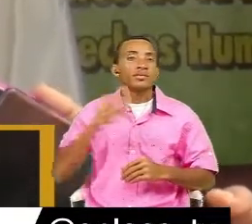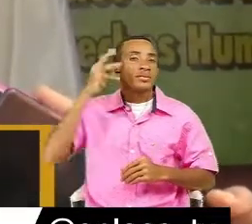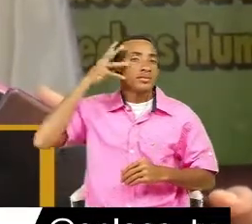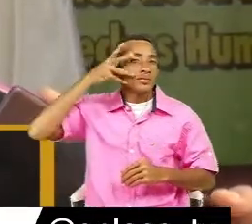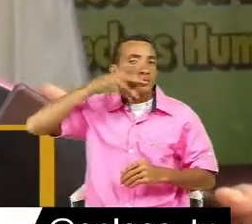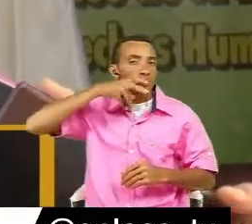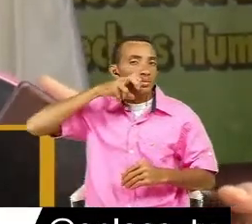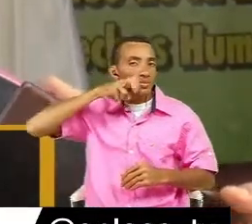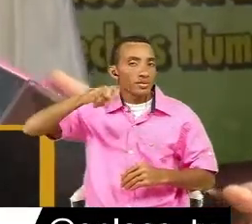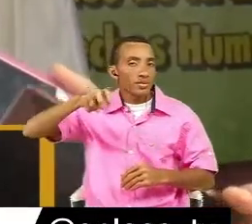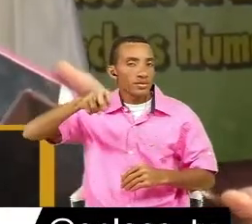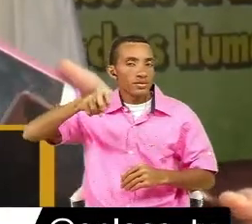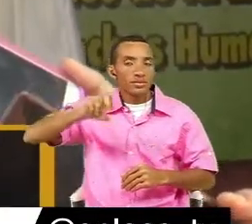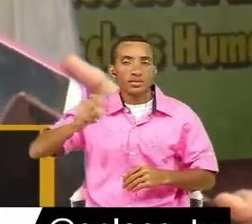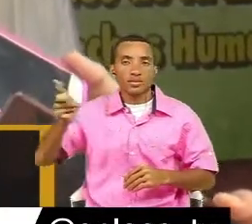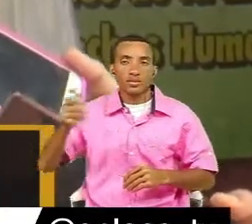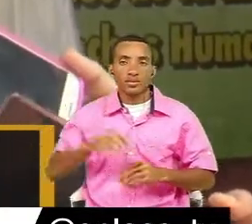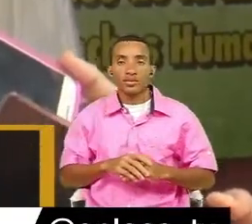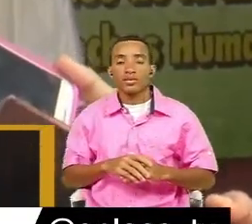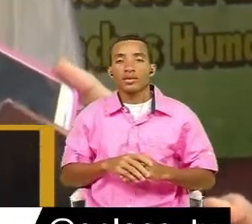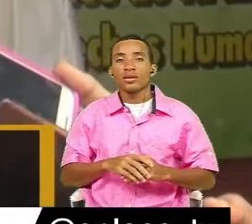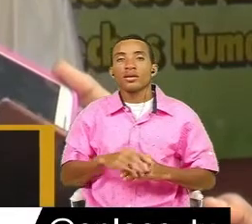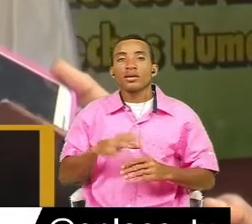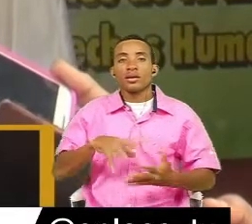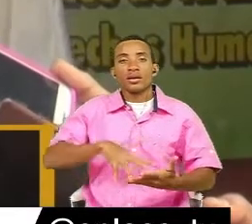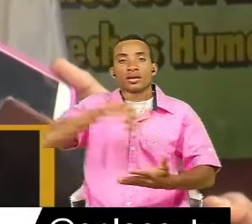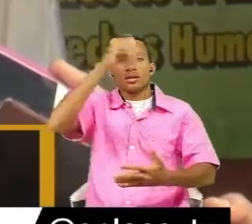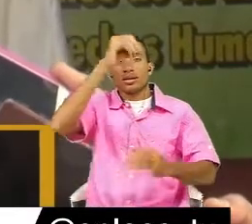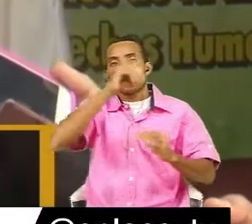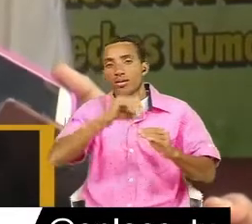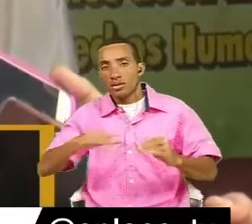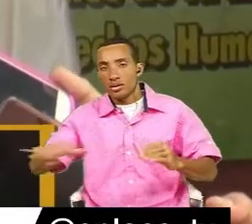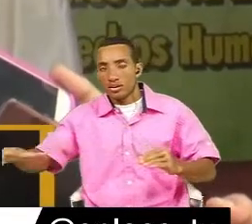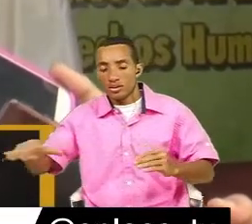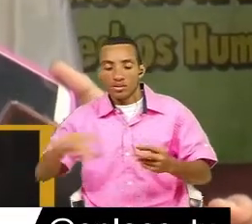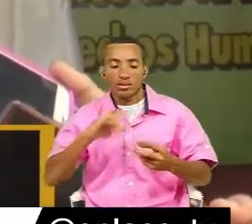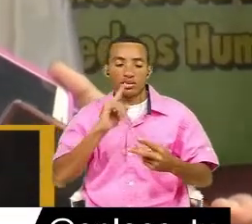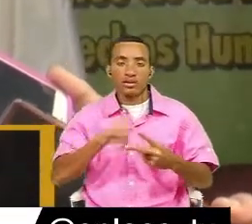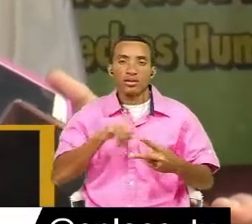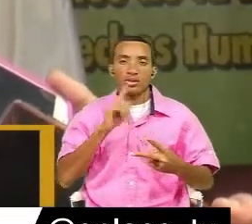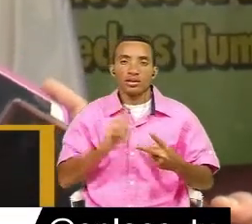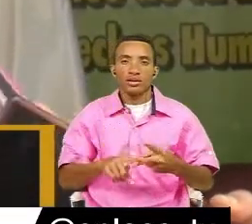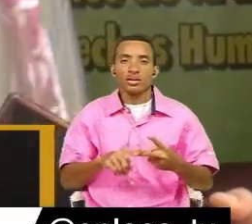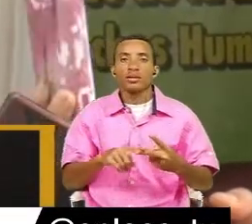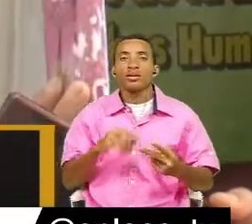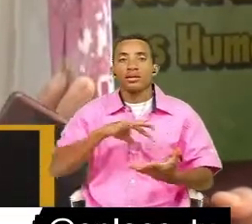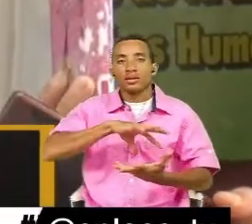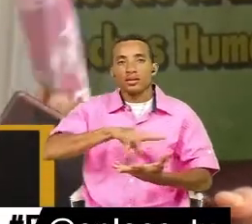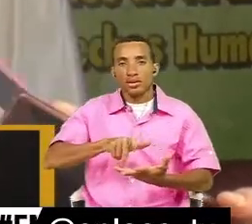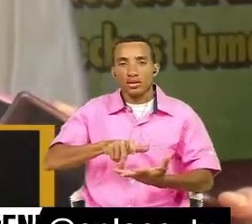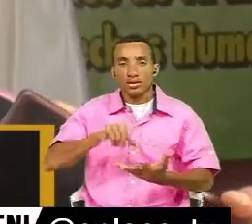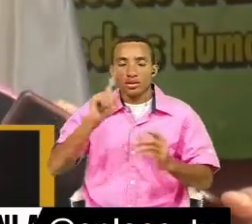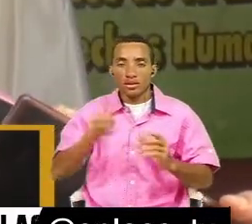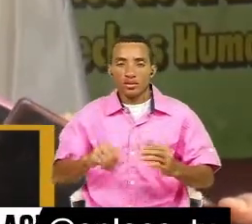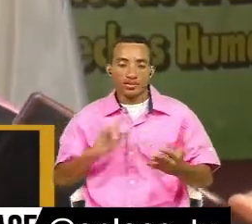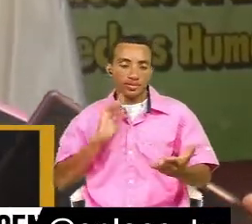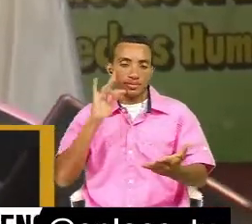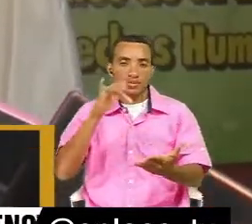Santander, Magdalena Medio y Santander. Vamos, nosotros llegamos a un